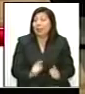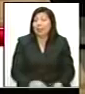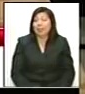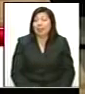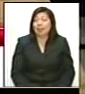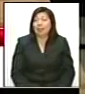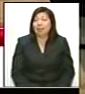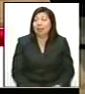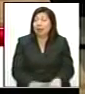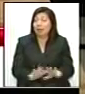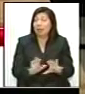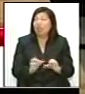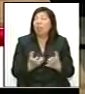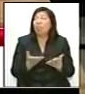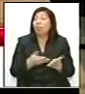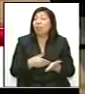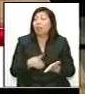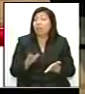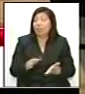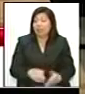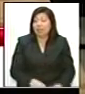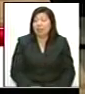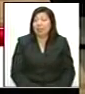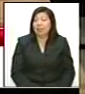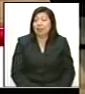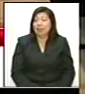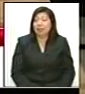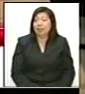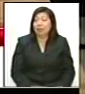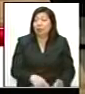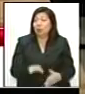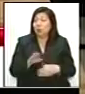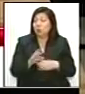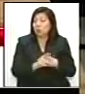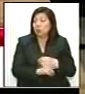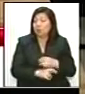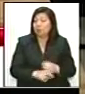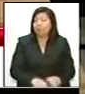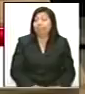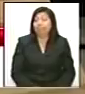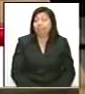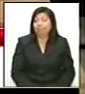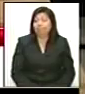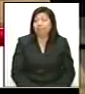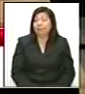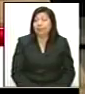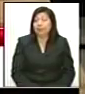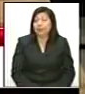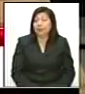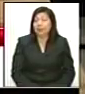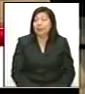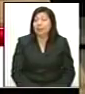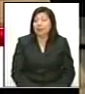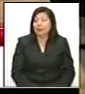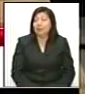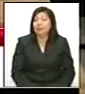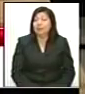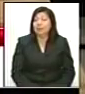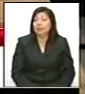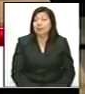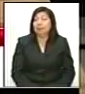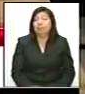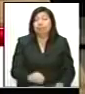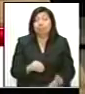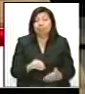está en evaluación a dónde van a ser deportados, ¿no? Ellos están escapando de su país. Bueno, pero eso, sí, tienen que